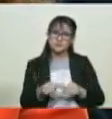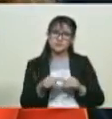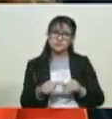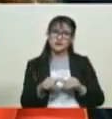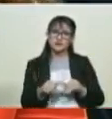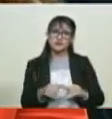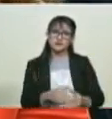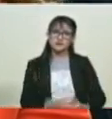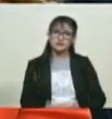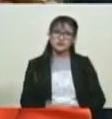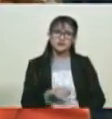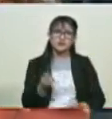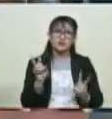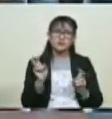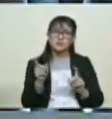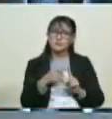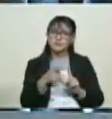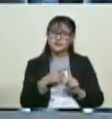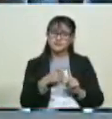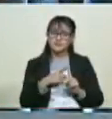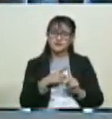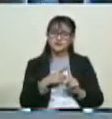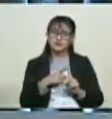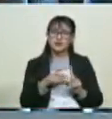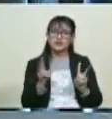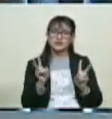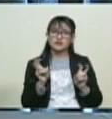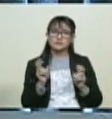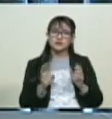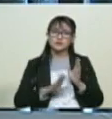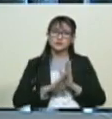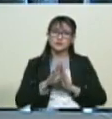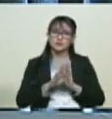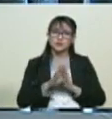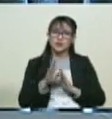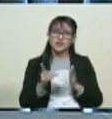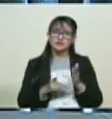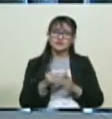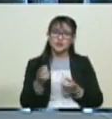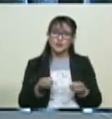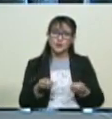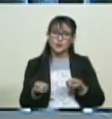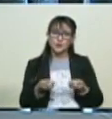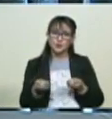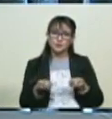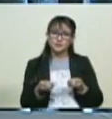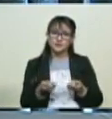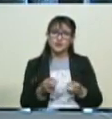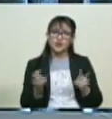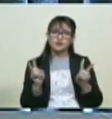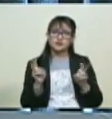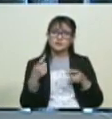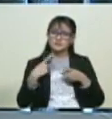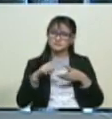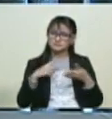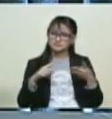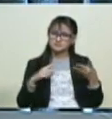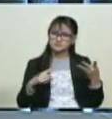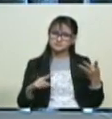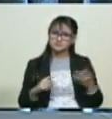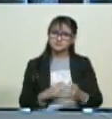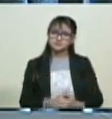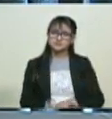son temas de primer orden el tema del crecimiento del desarrollo económico el tema de la diversificación